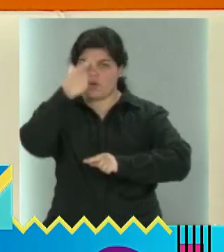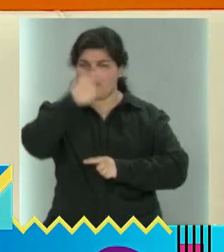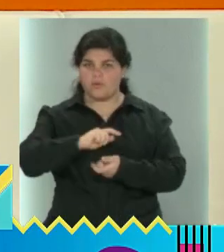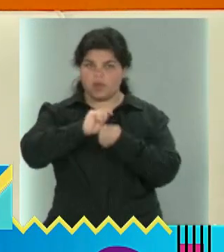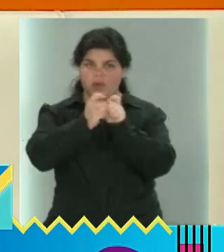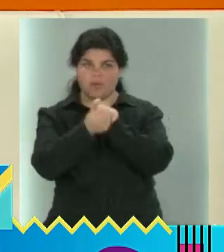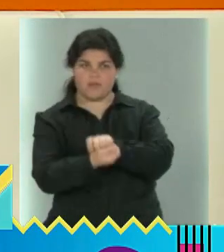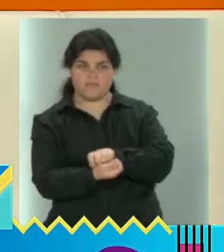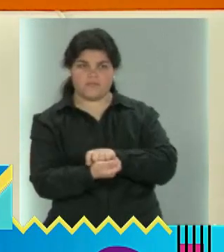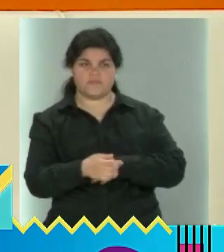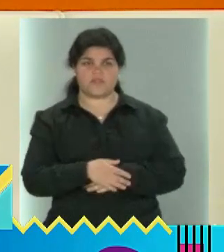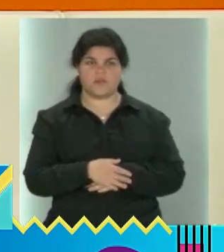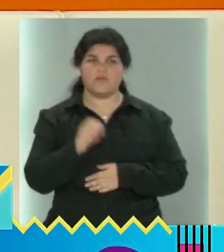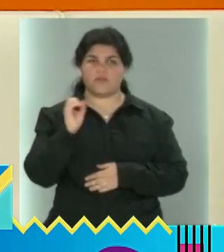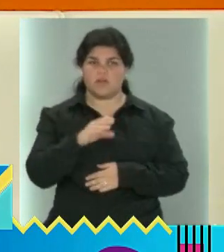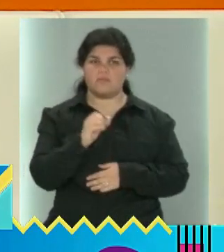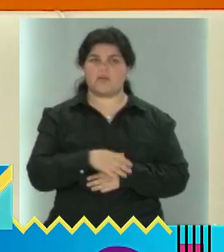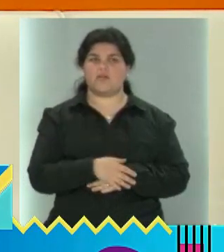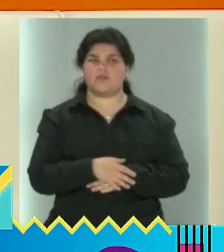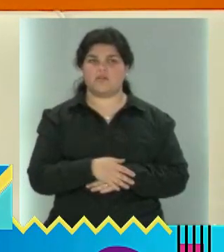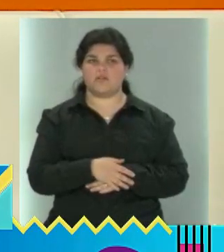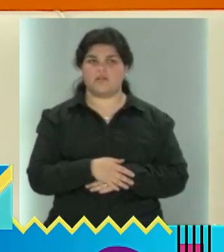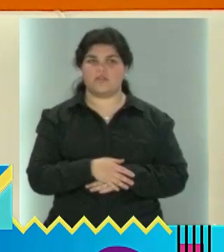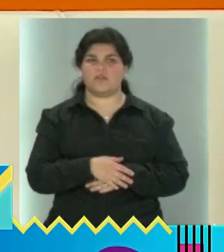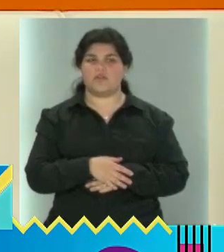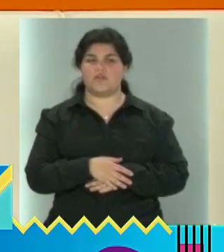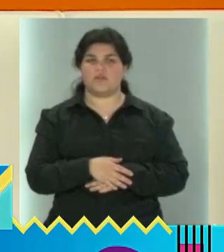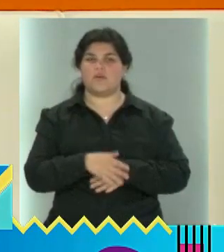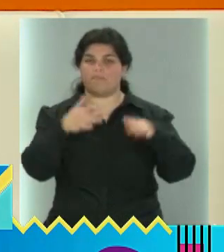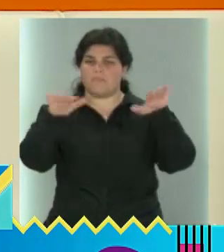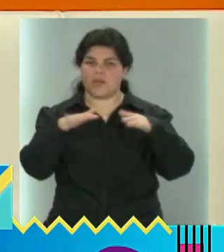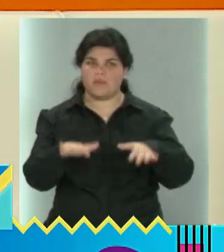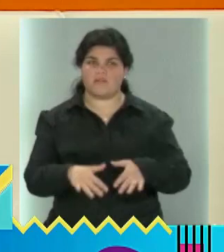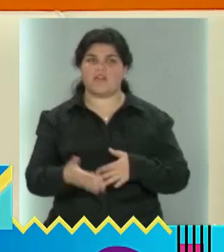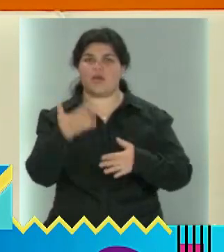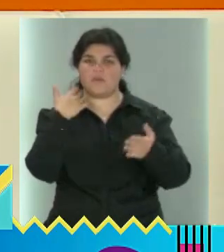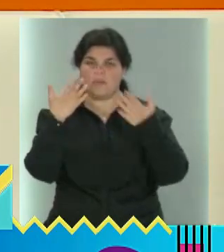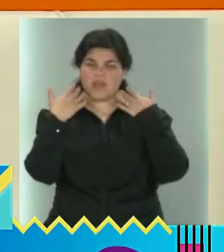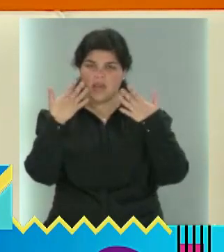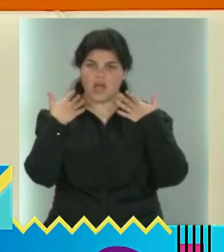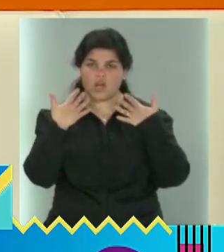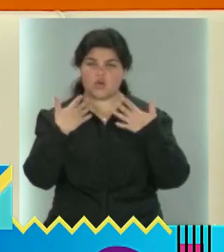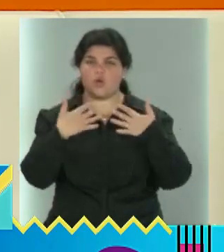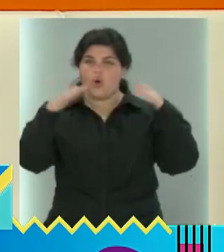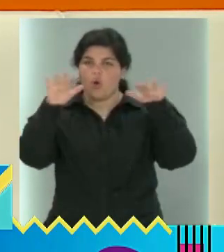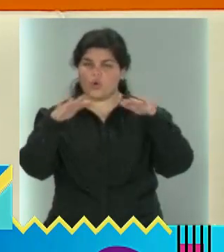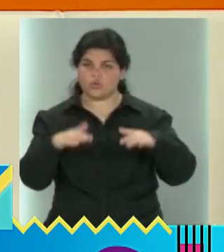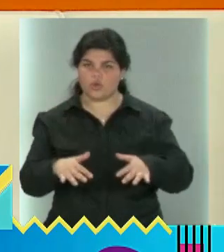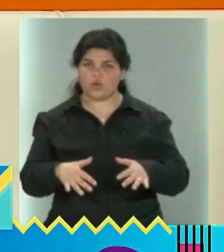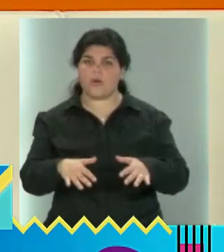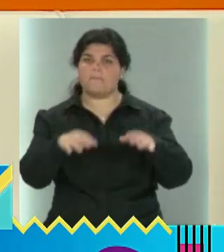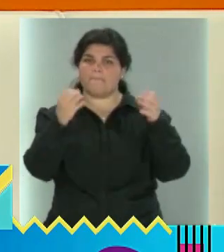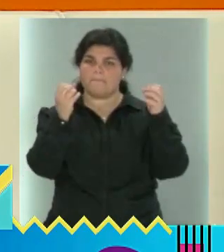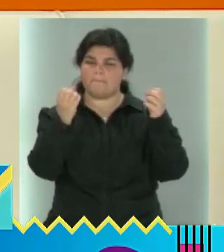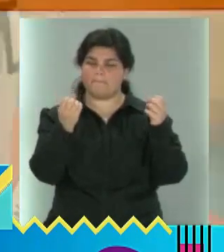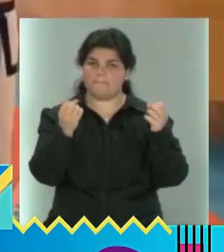llama Primavera, Otoño, Primavera, Verano, sí. Otoño, Invierno, es. Primavera, así se llama. Uh-huh. Y habla justamente de la lucha contra el